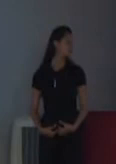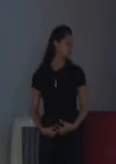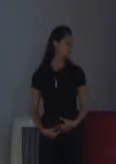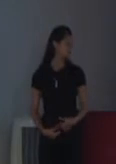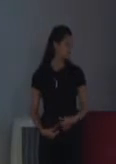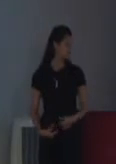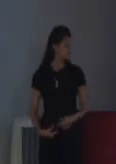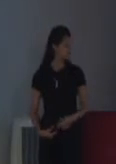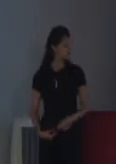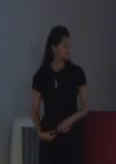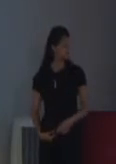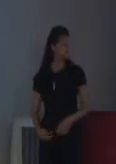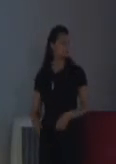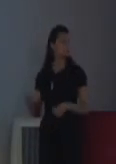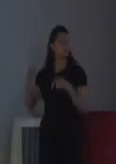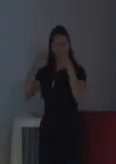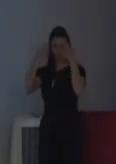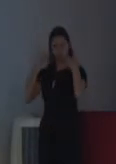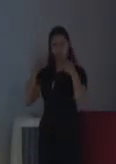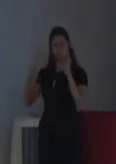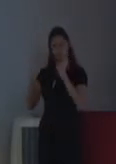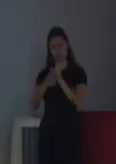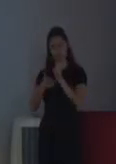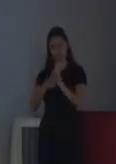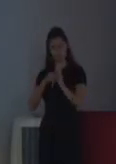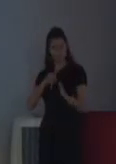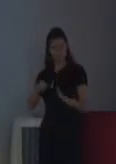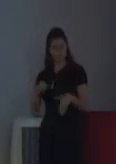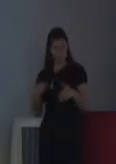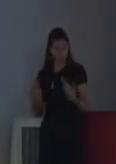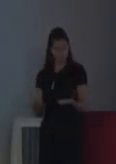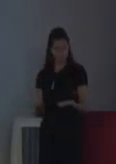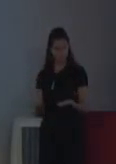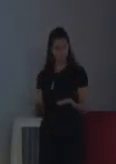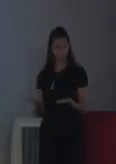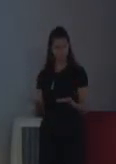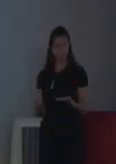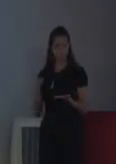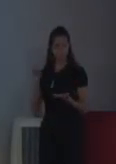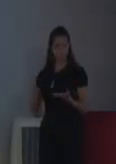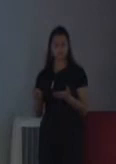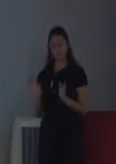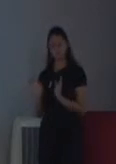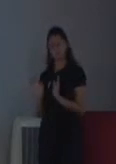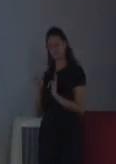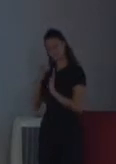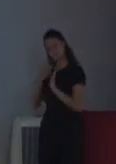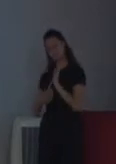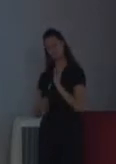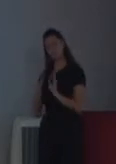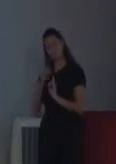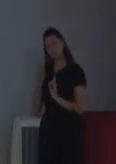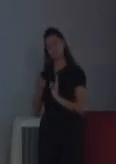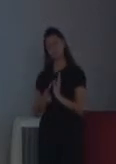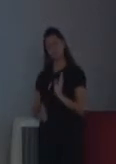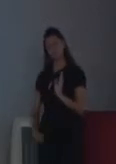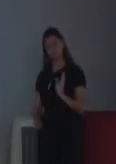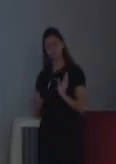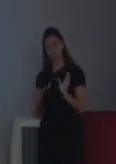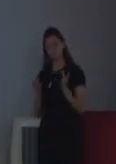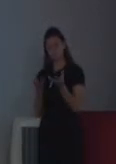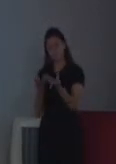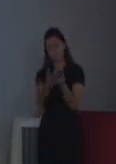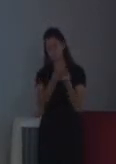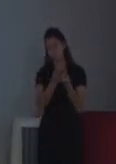que garantizarle los derechos. ¿Cómo? Pues tendrá que tener un rubro específico para garantizar